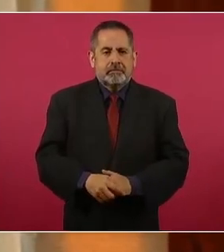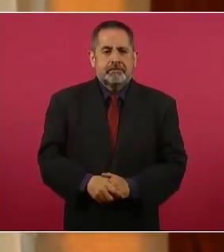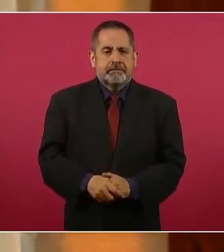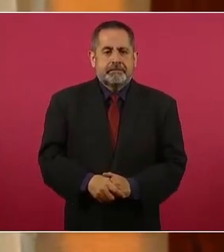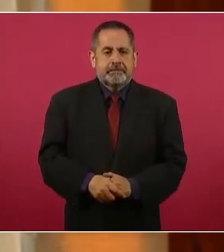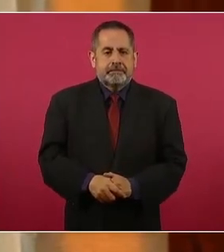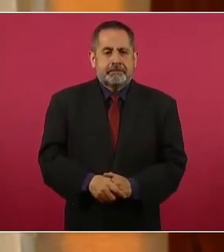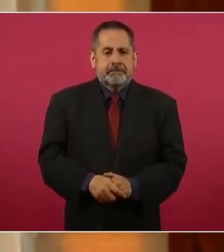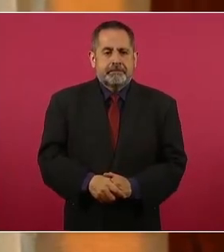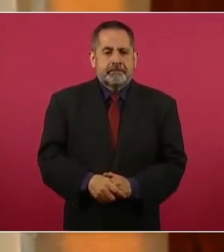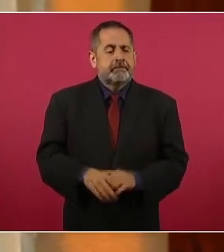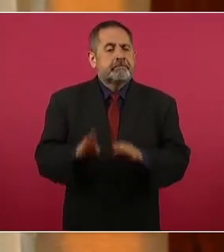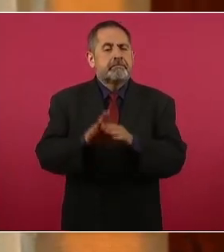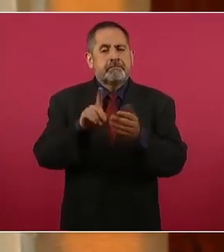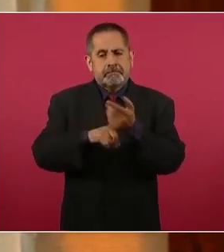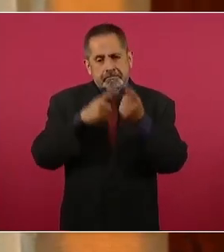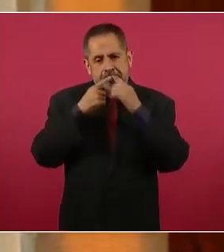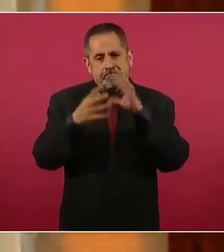que pagaron